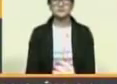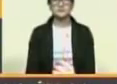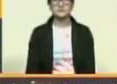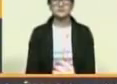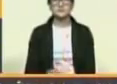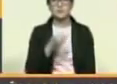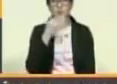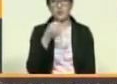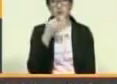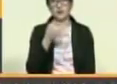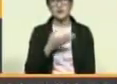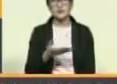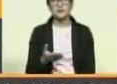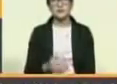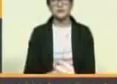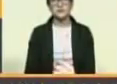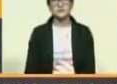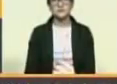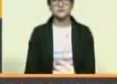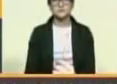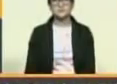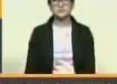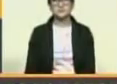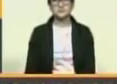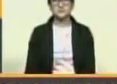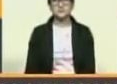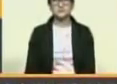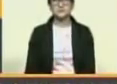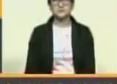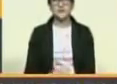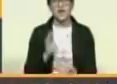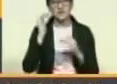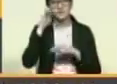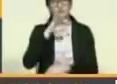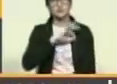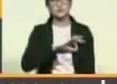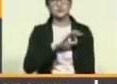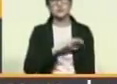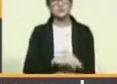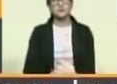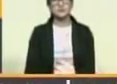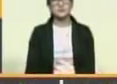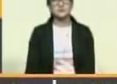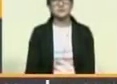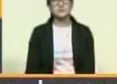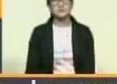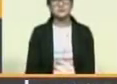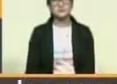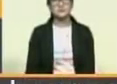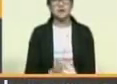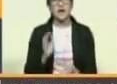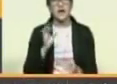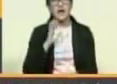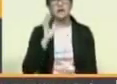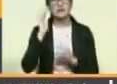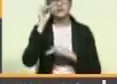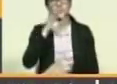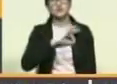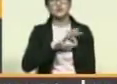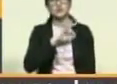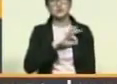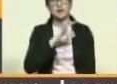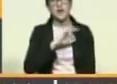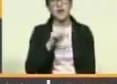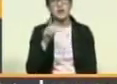Buenas tardes, presidente. Buenas tardes. La atención social ha sido... No te oigo. Disculpe. La atención social ha sido una de las